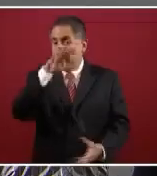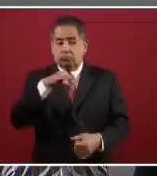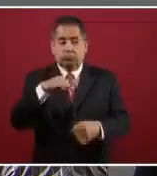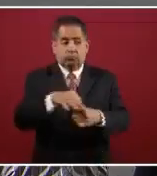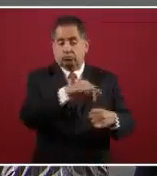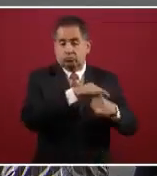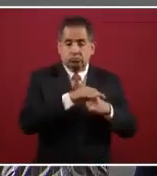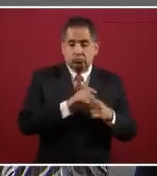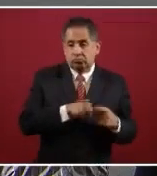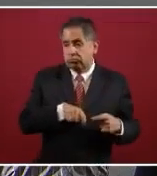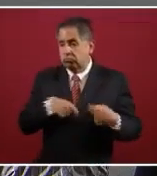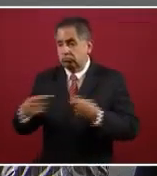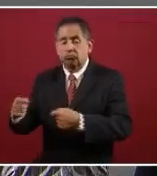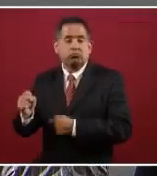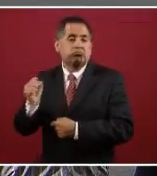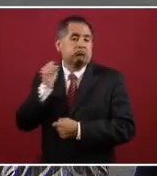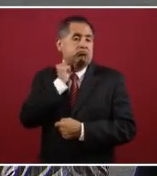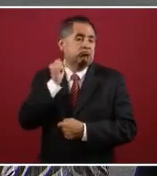senador